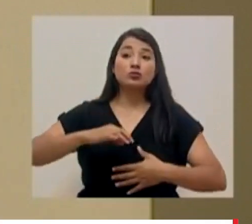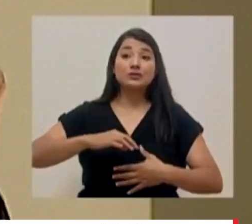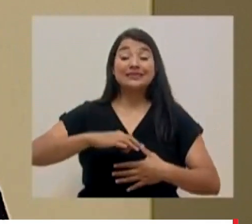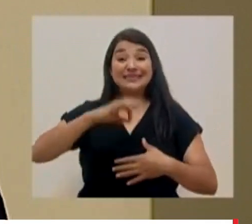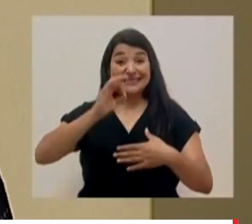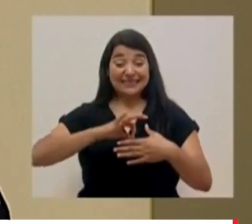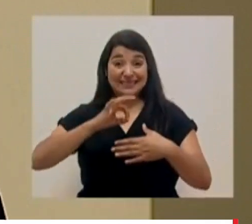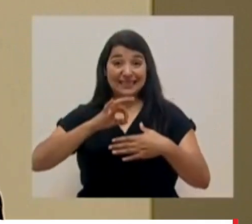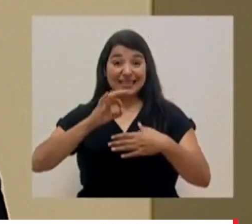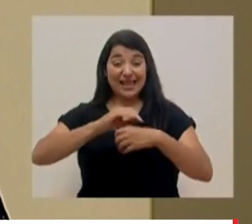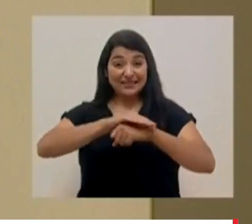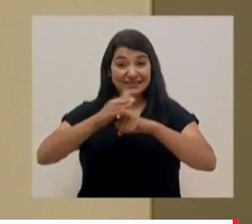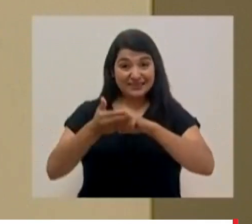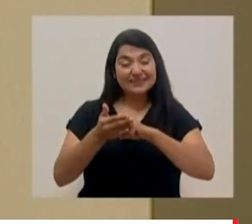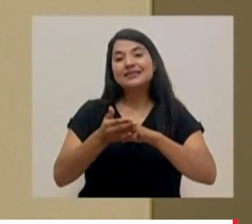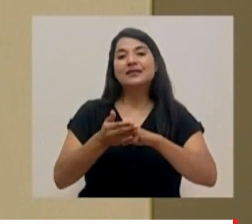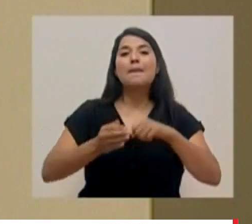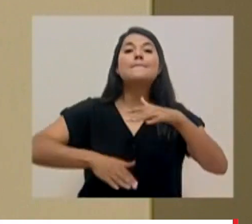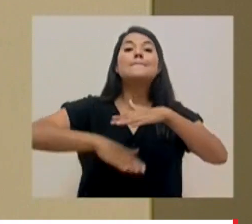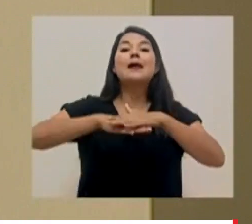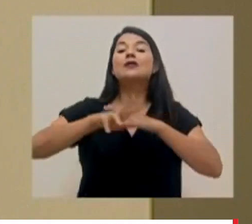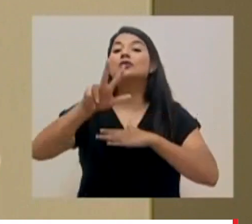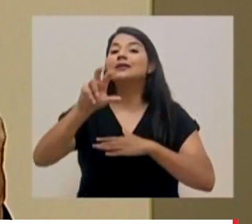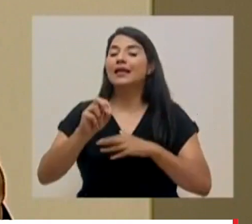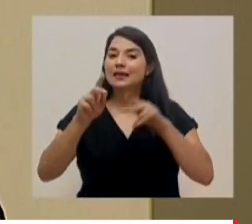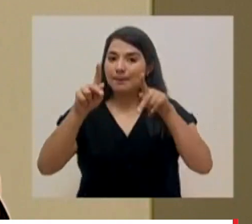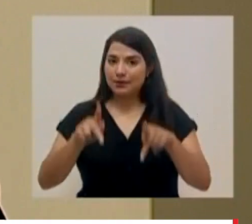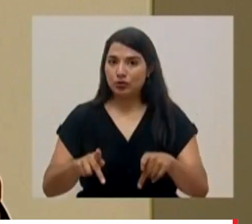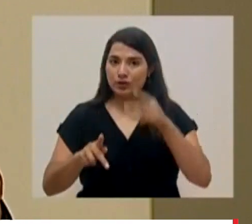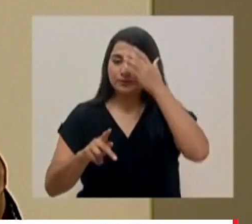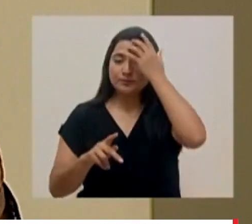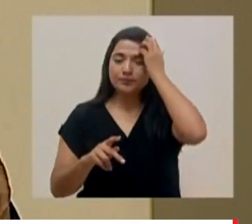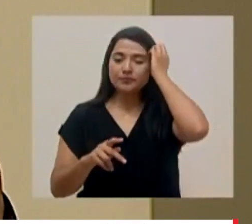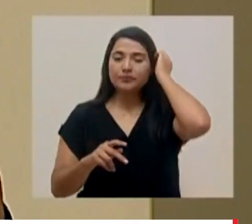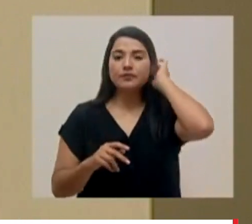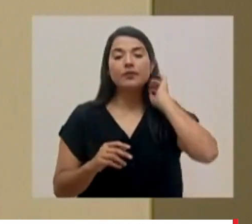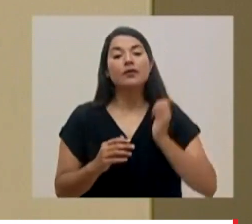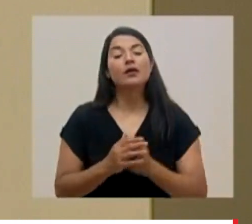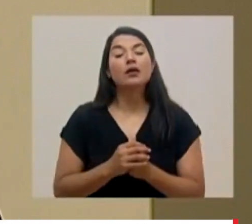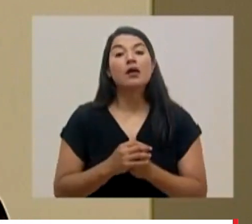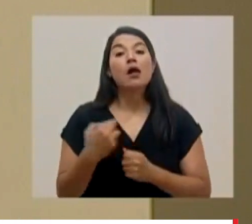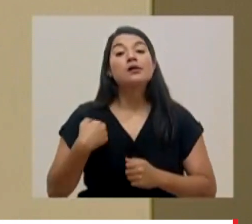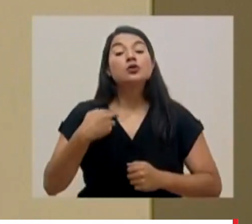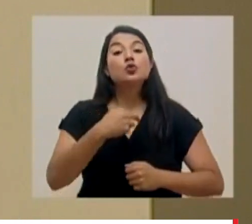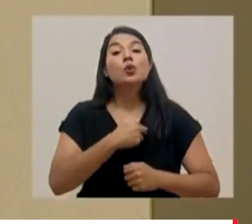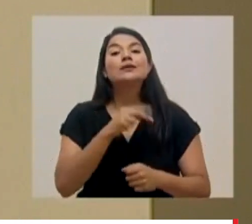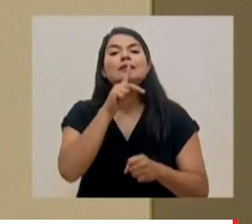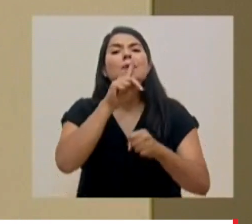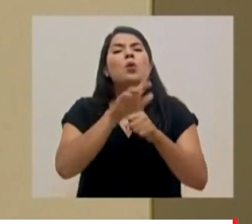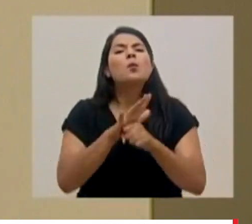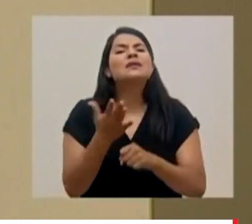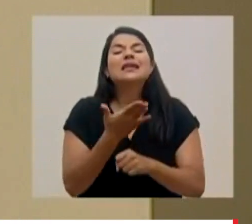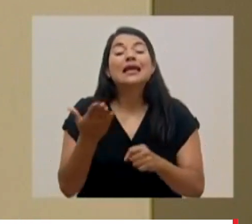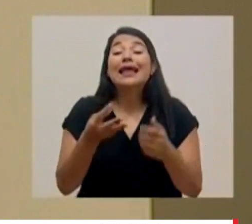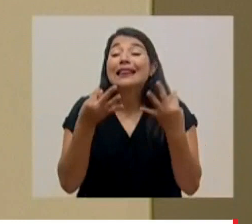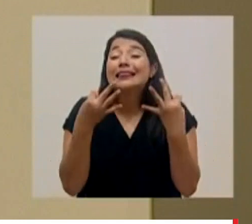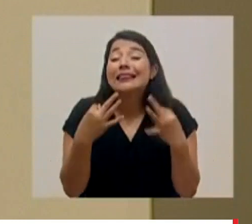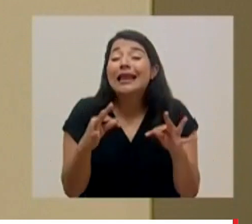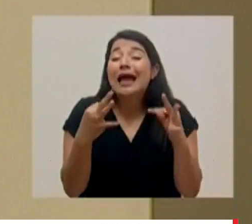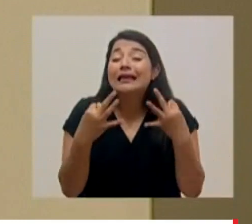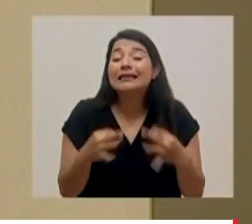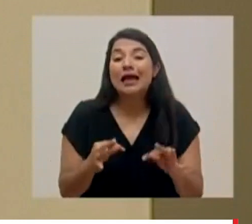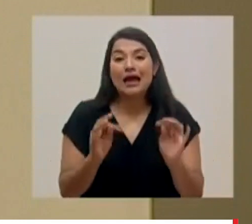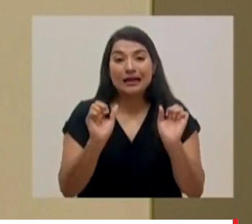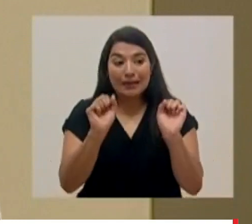de Salud, hasta un tope de 30 personas. La promesa ha sido tratar de preservar, como bien lo